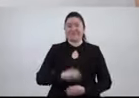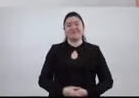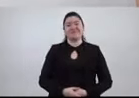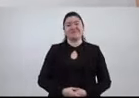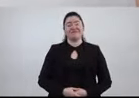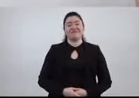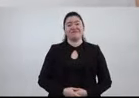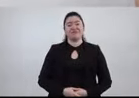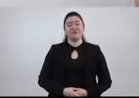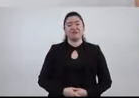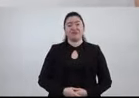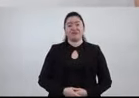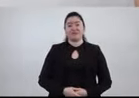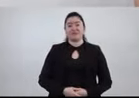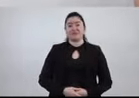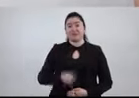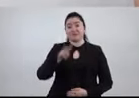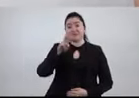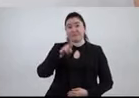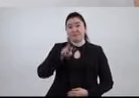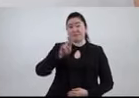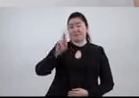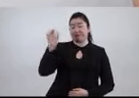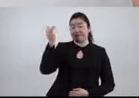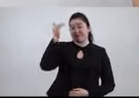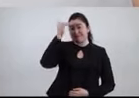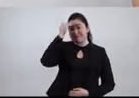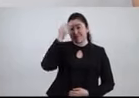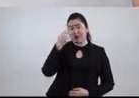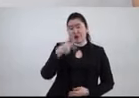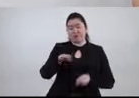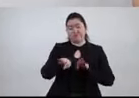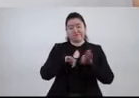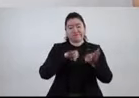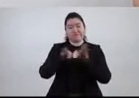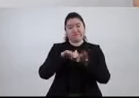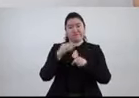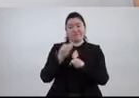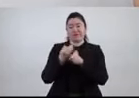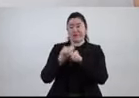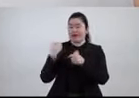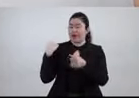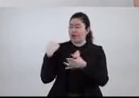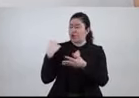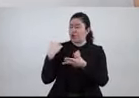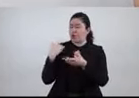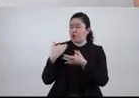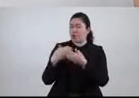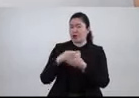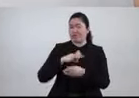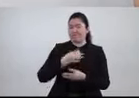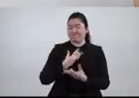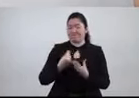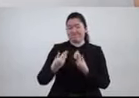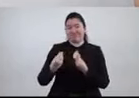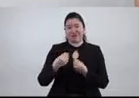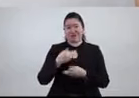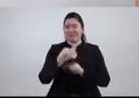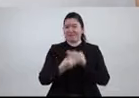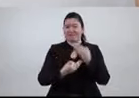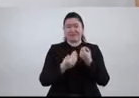Y un gran reconocimiento a la gran labor que han estado haciendo durante todo este periodo y las dificultades